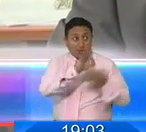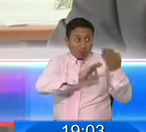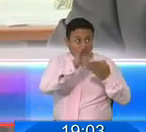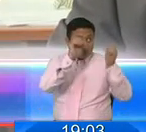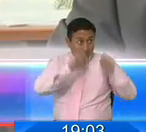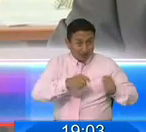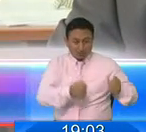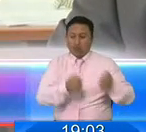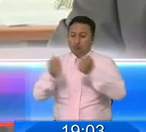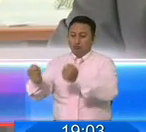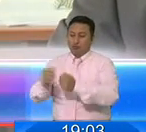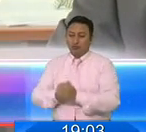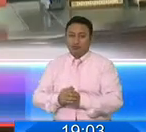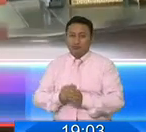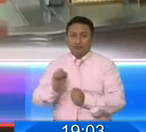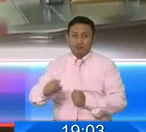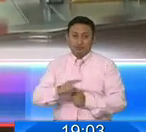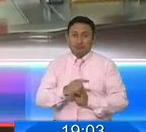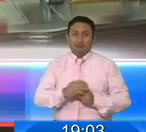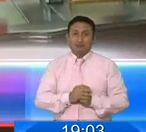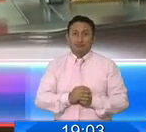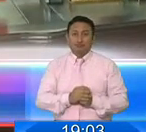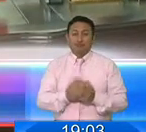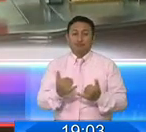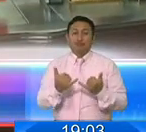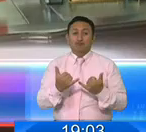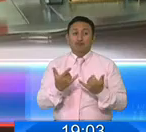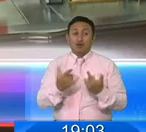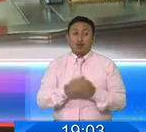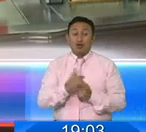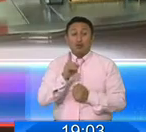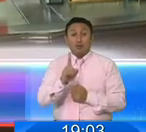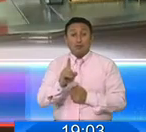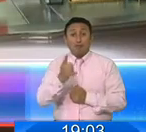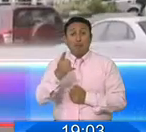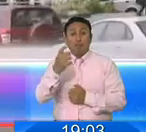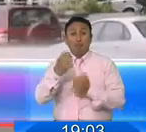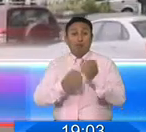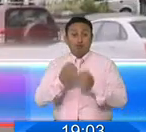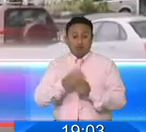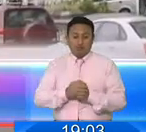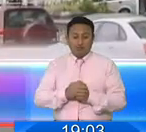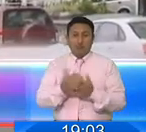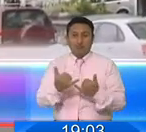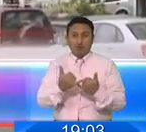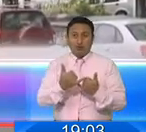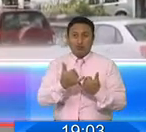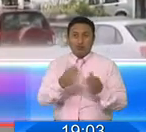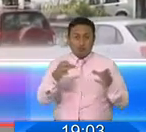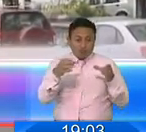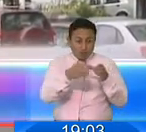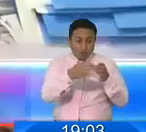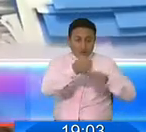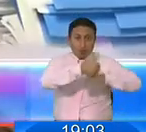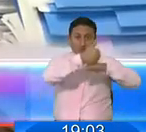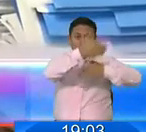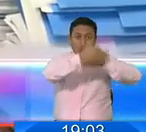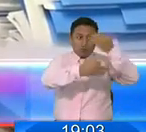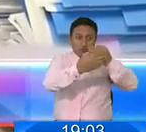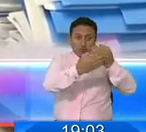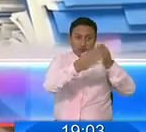periodo fijo para contestar lo que sí sería un problema es la no existencia de un actual corte constitucional